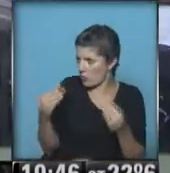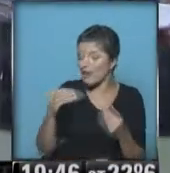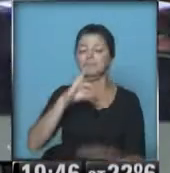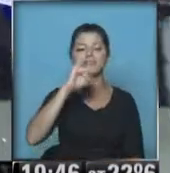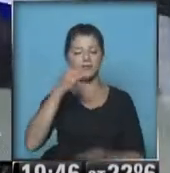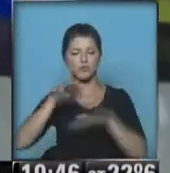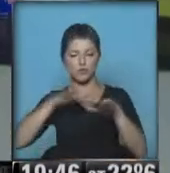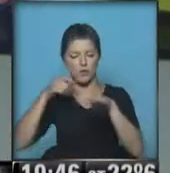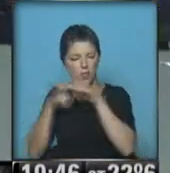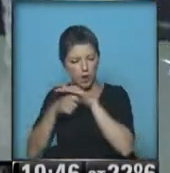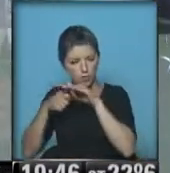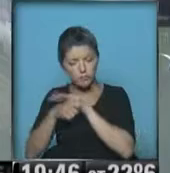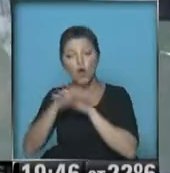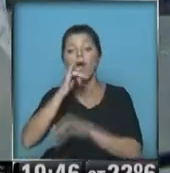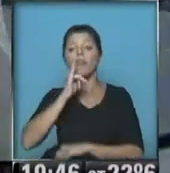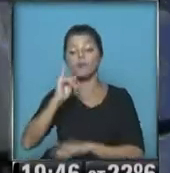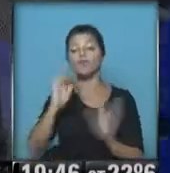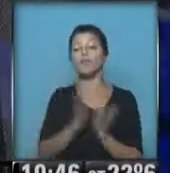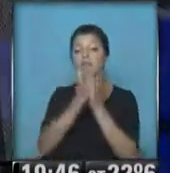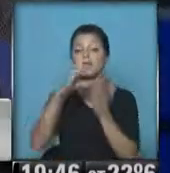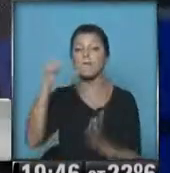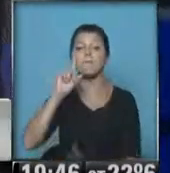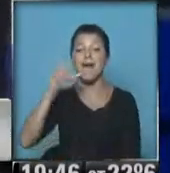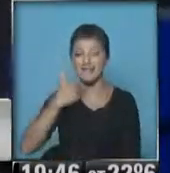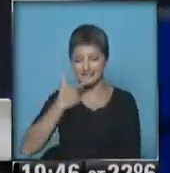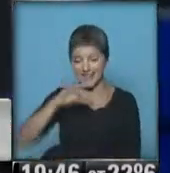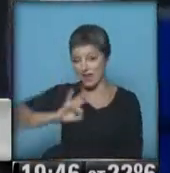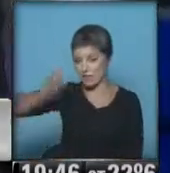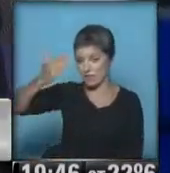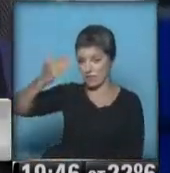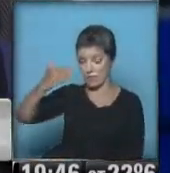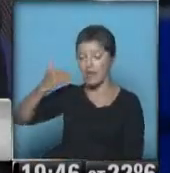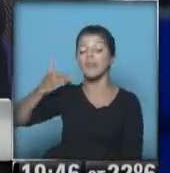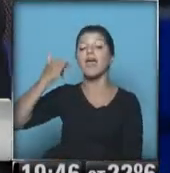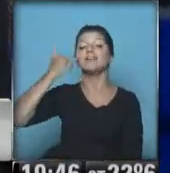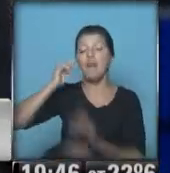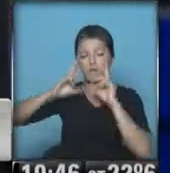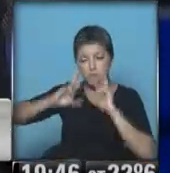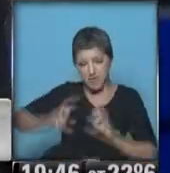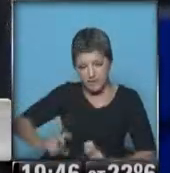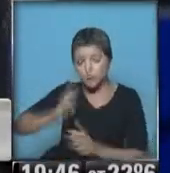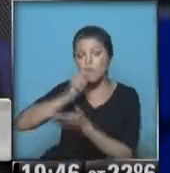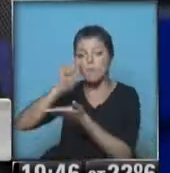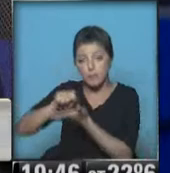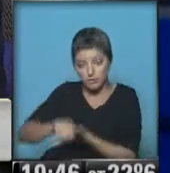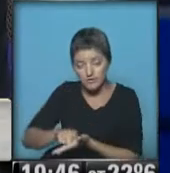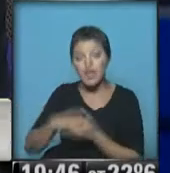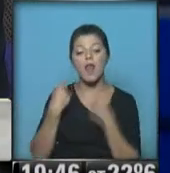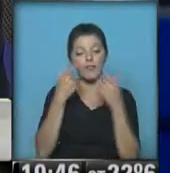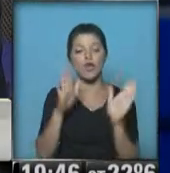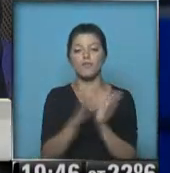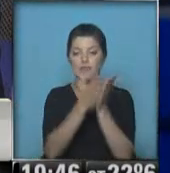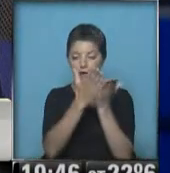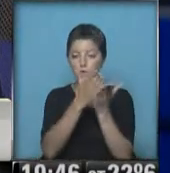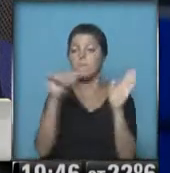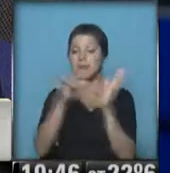de corrupción denunciada por el diario El País hace varios años. De hecho, la investigación periodística le otorgó al diario El País el premio